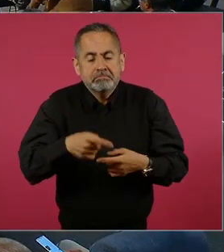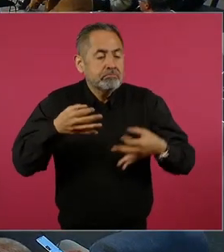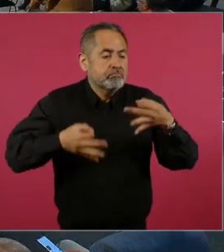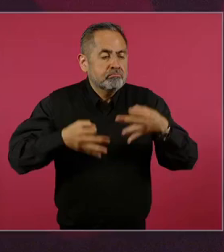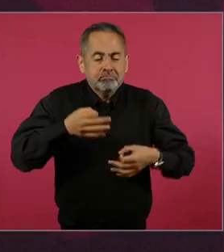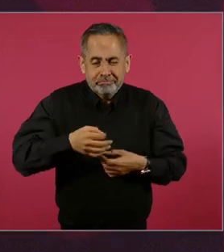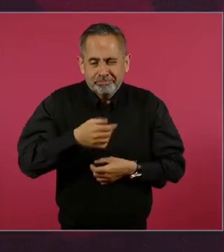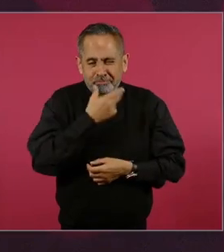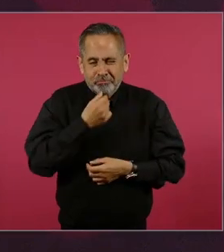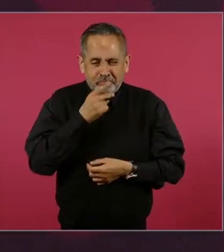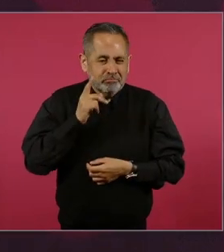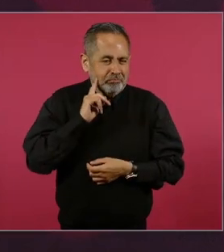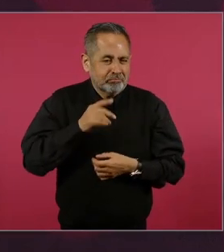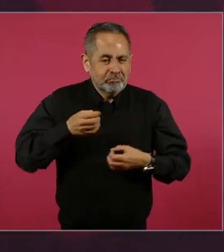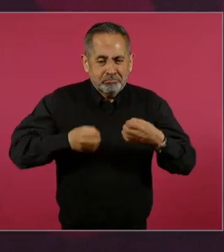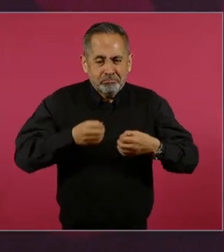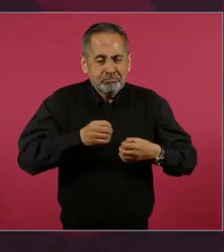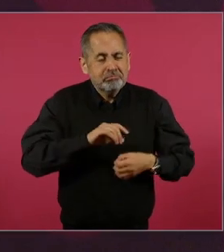jueces.